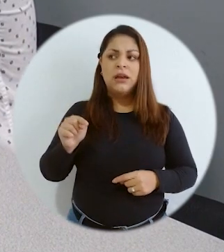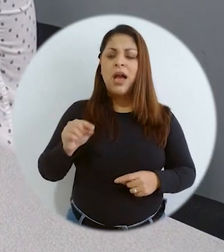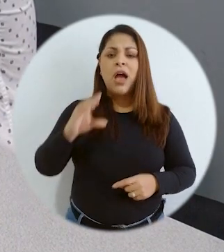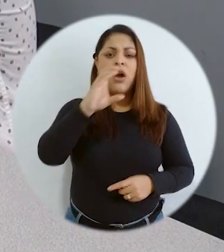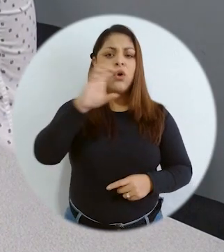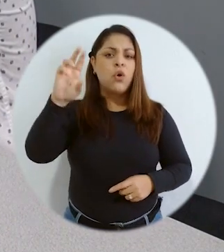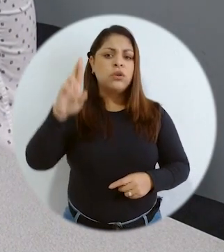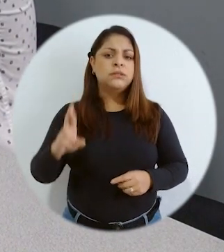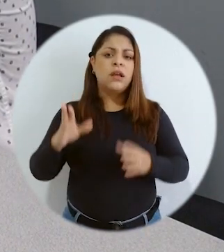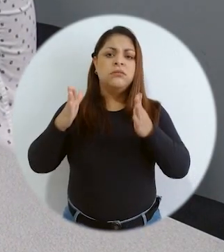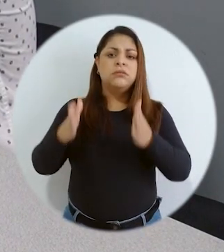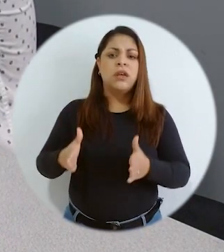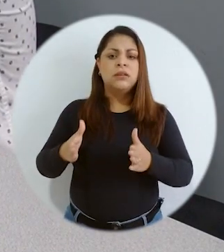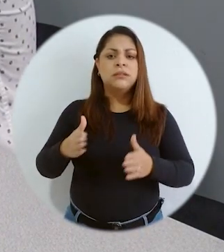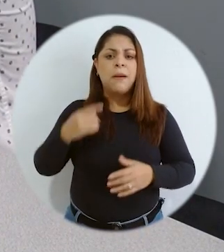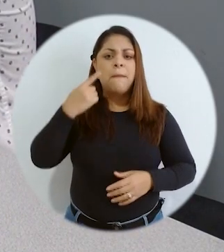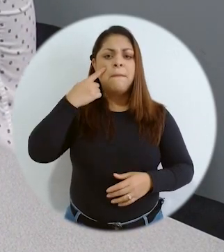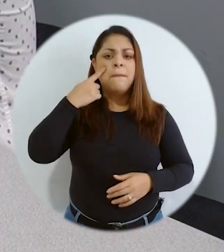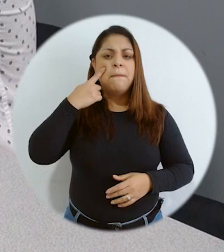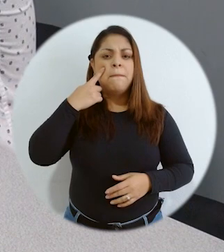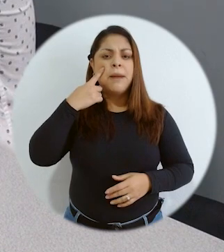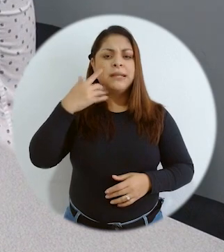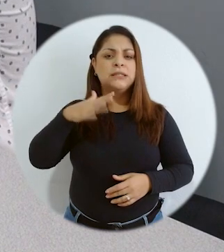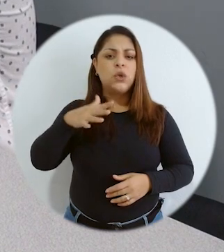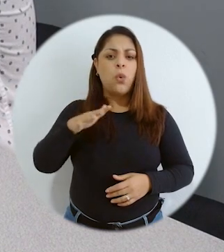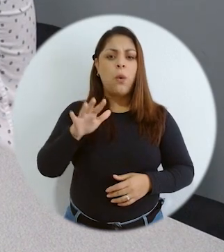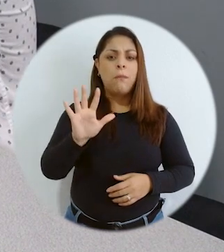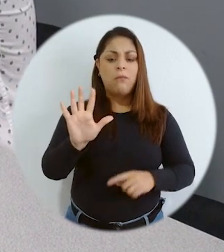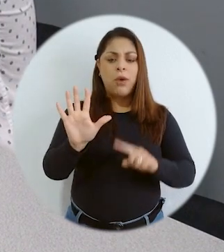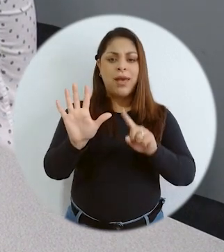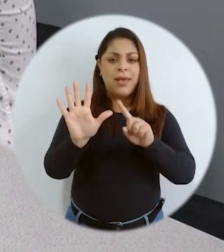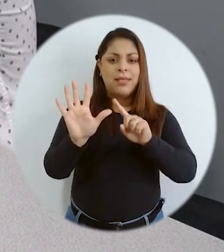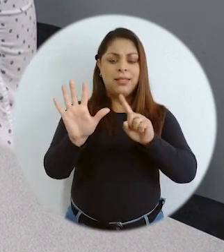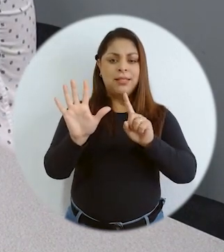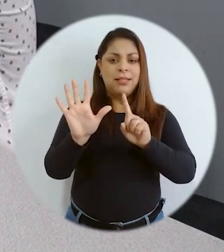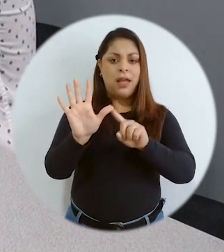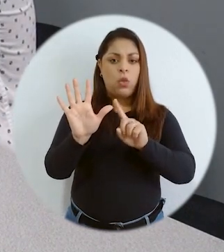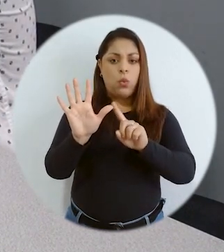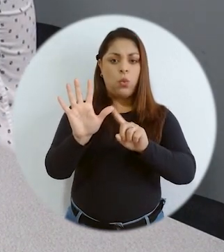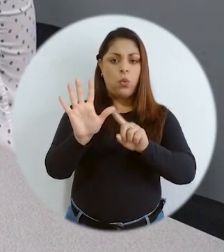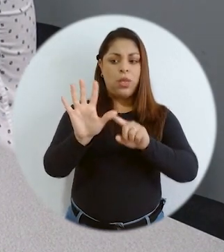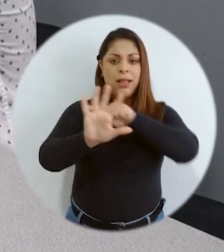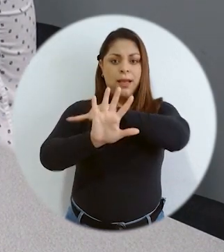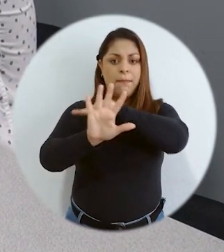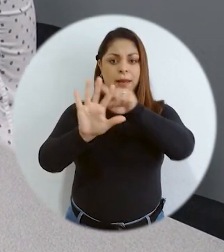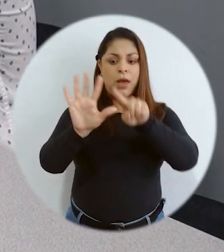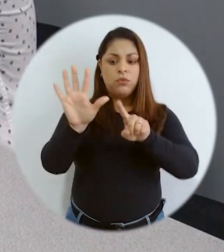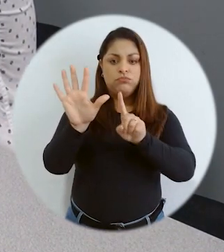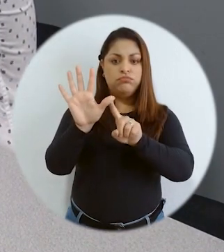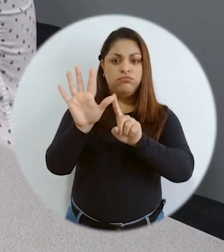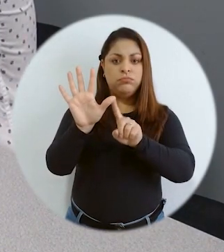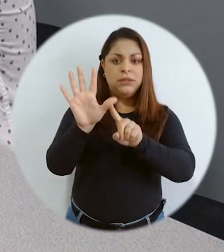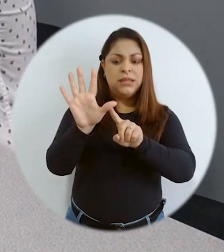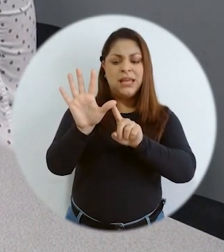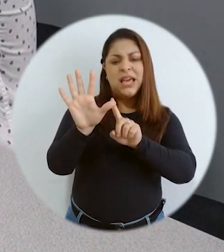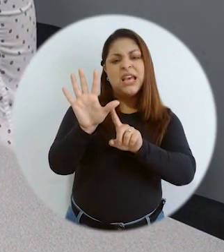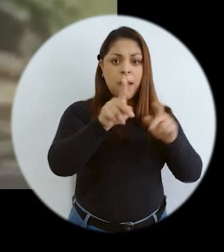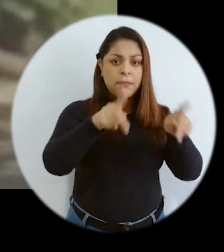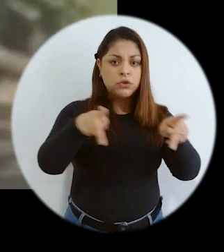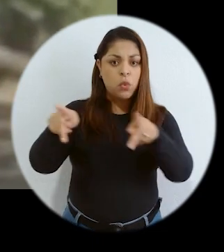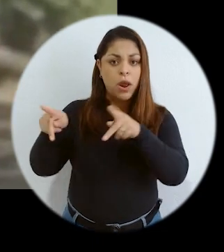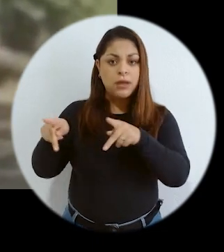memoria, recordar lo que sucedió, conocer lo que sucedió para poder enrumbar nuestro diario